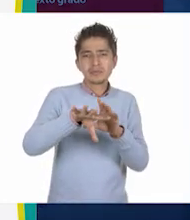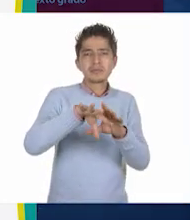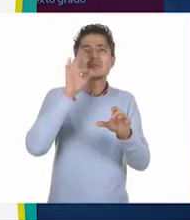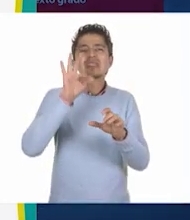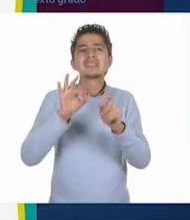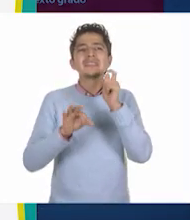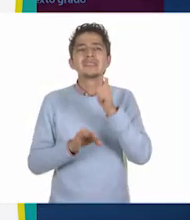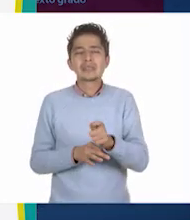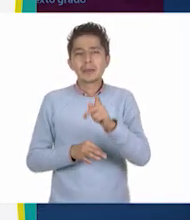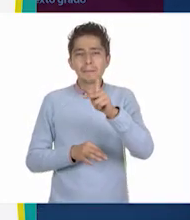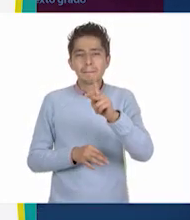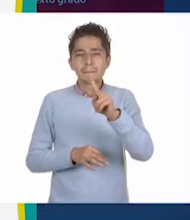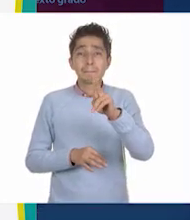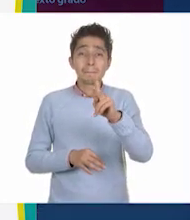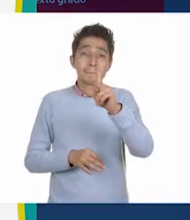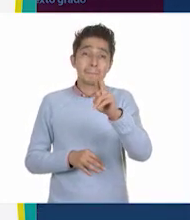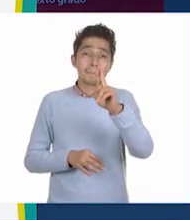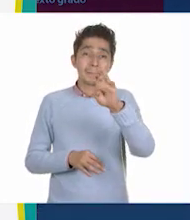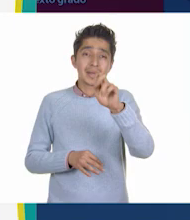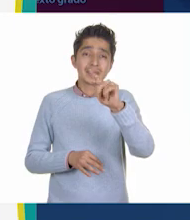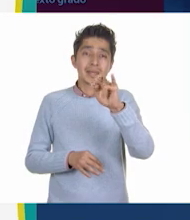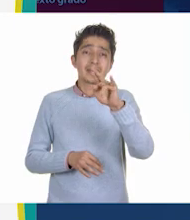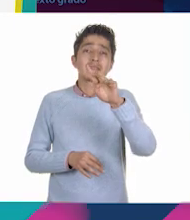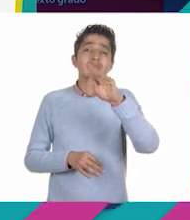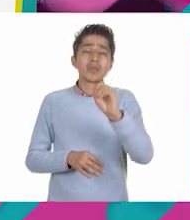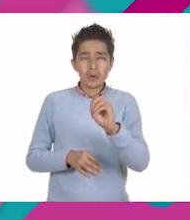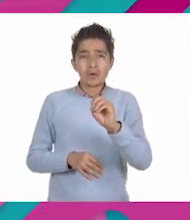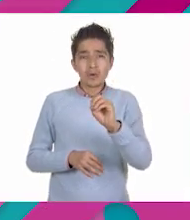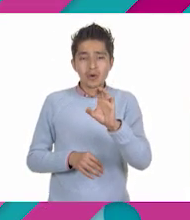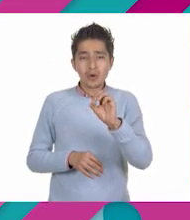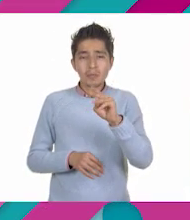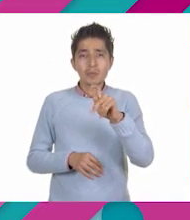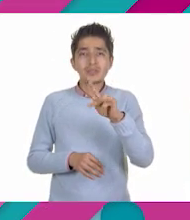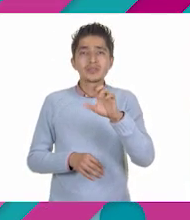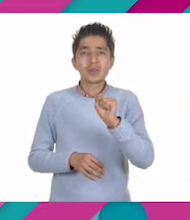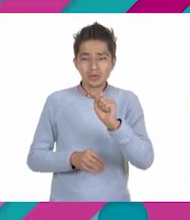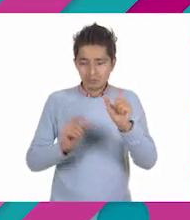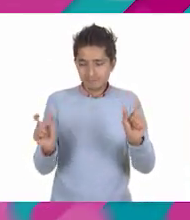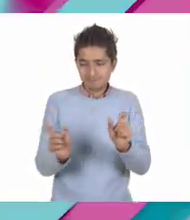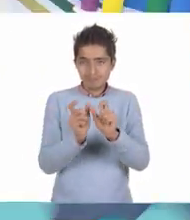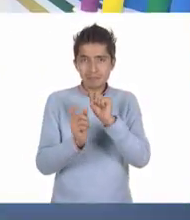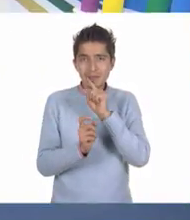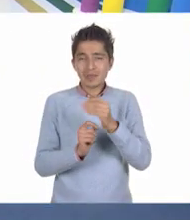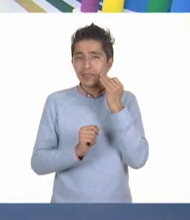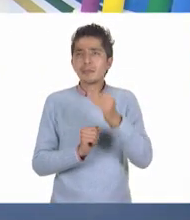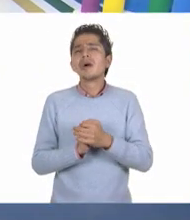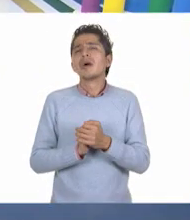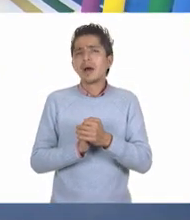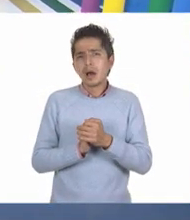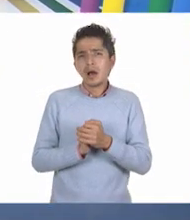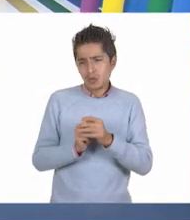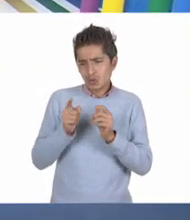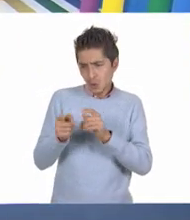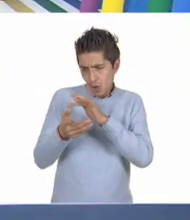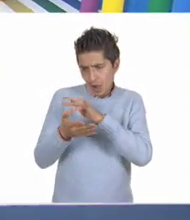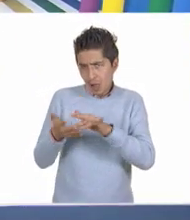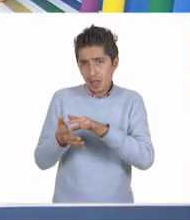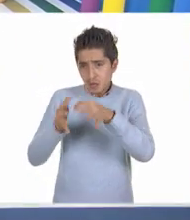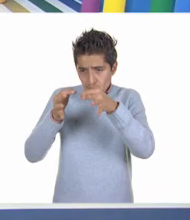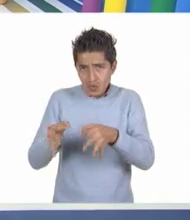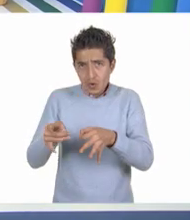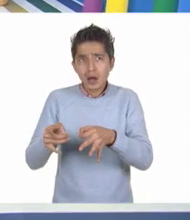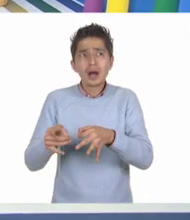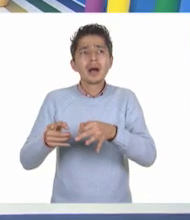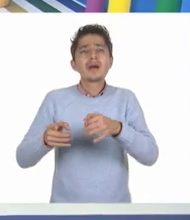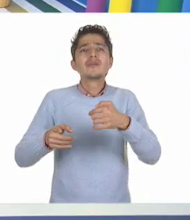pretérito perfecto compuesto. Bien, María, pues te propongo lo siguiente, que tú realices la lectura del texto original y